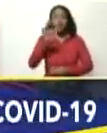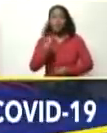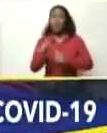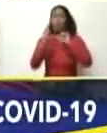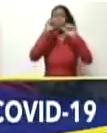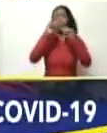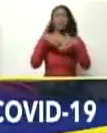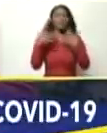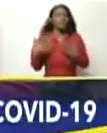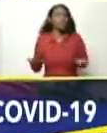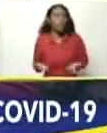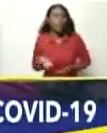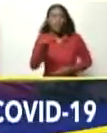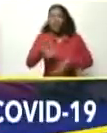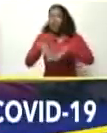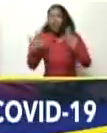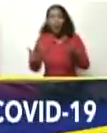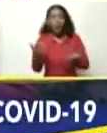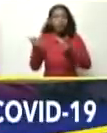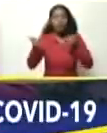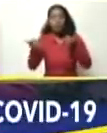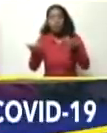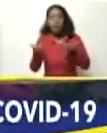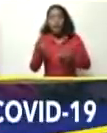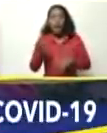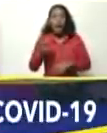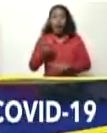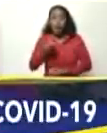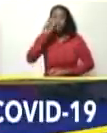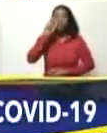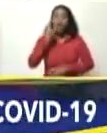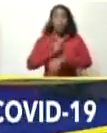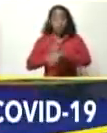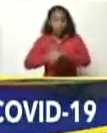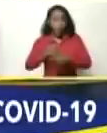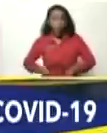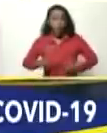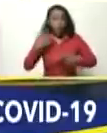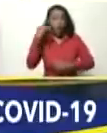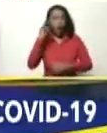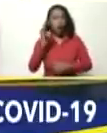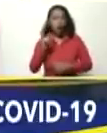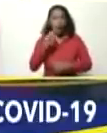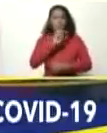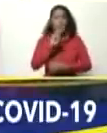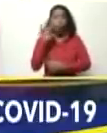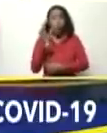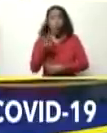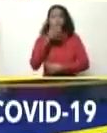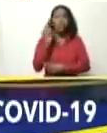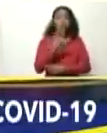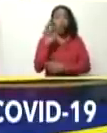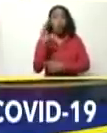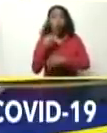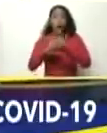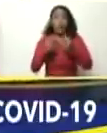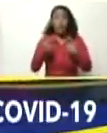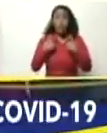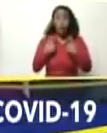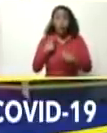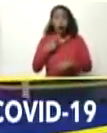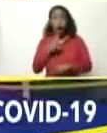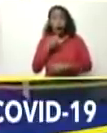importante? ¿Ah? Para echarse un guamazo hay tiempo en la vida, ¿verdad? Ah, no, que es 24 y 31, ¿y cómo voy a hacer yo? Voy a